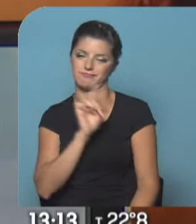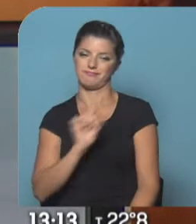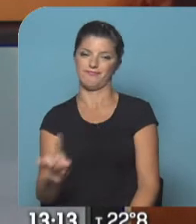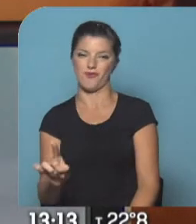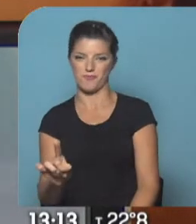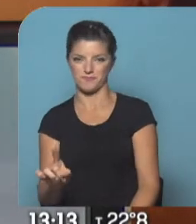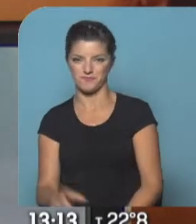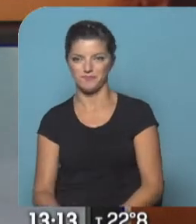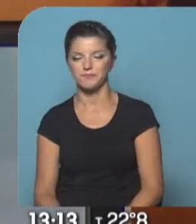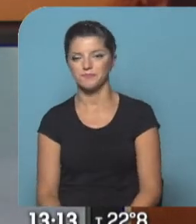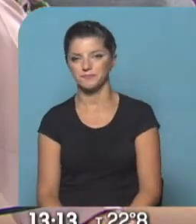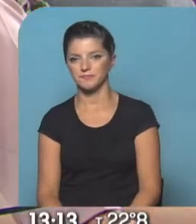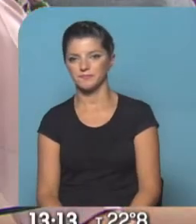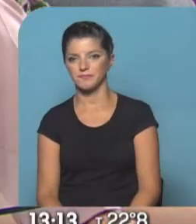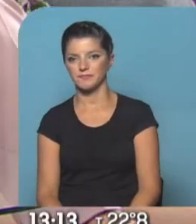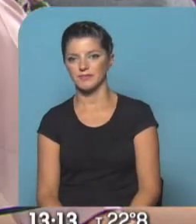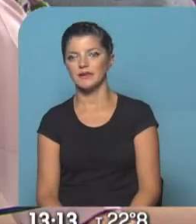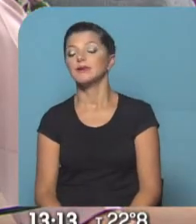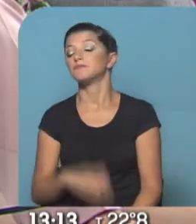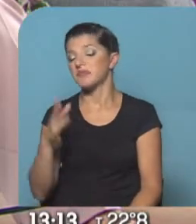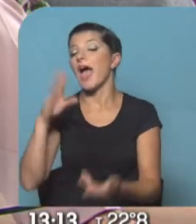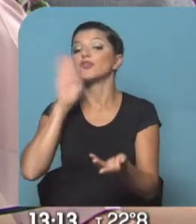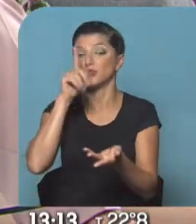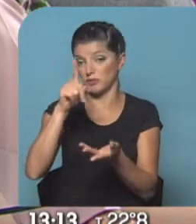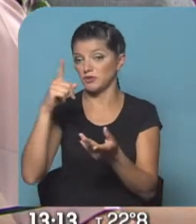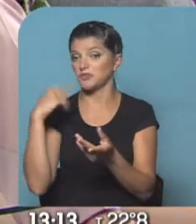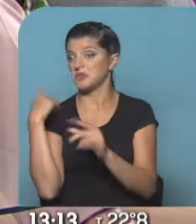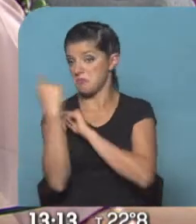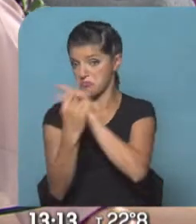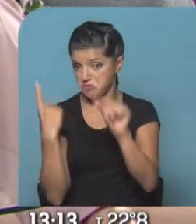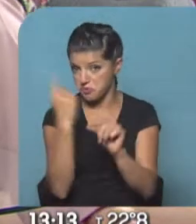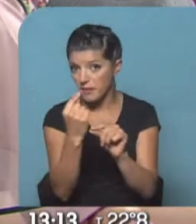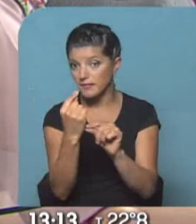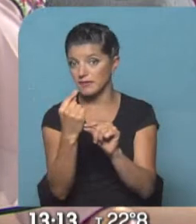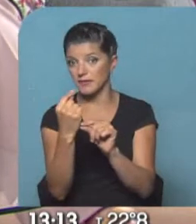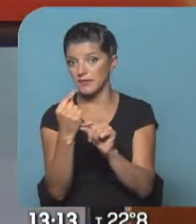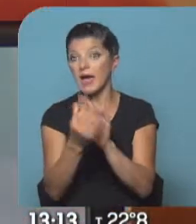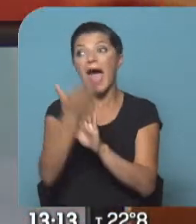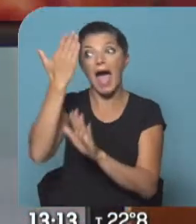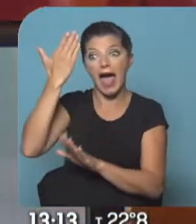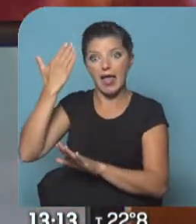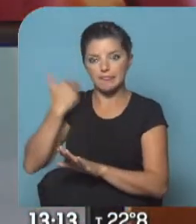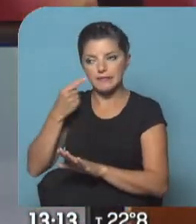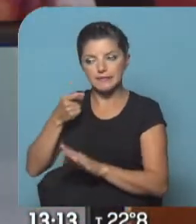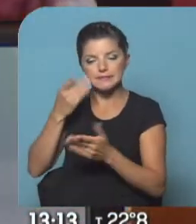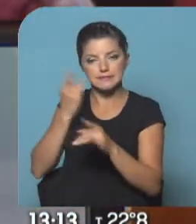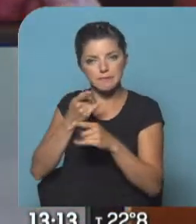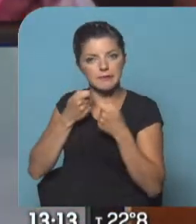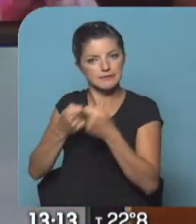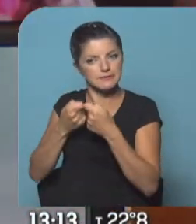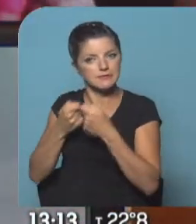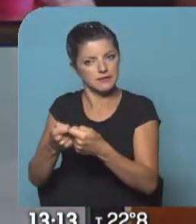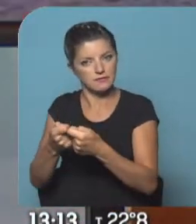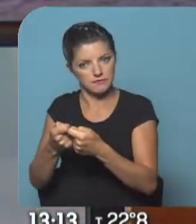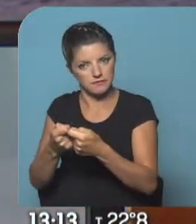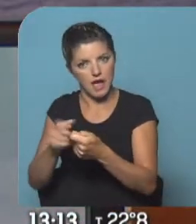A mí me parece que eso es clave, que Estados Unidos se va de la región, fue la persona que mantuvo el mapa o que mantuvo a los actores agarrados de una manera por